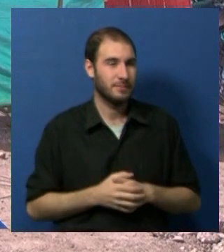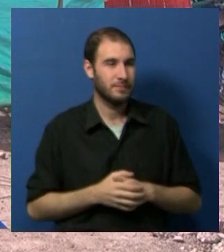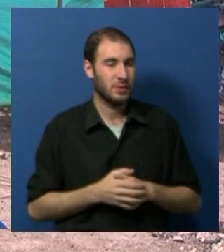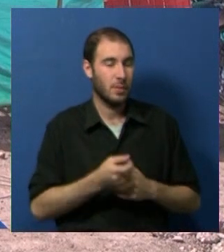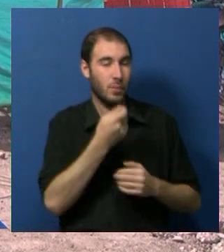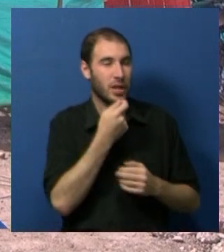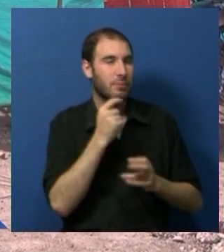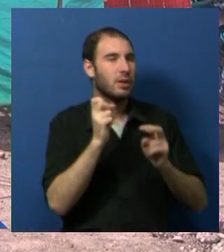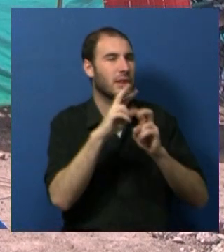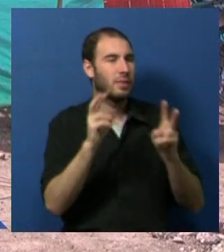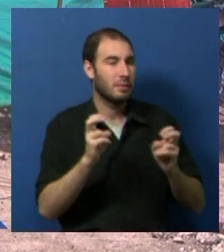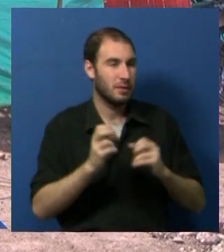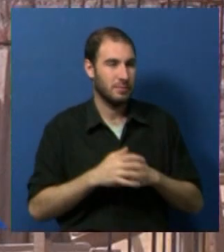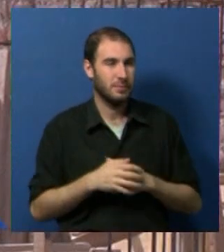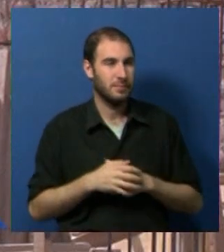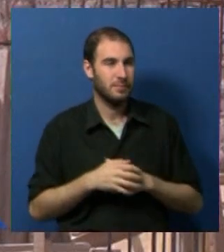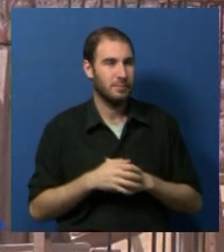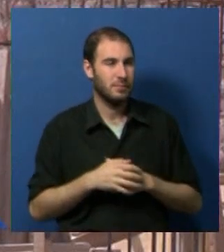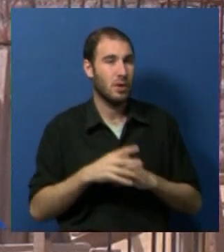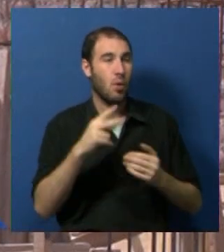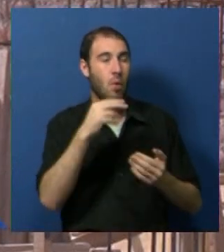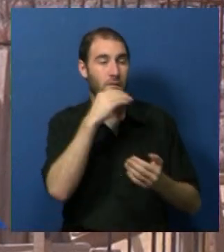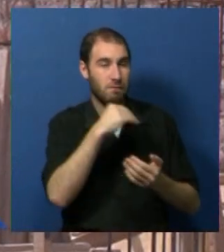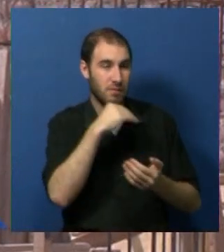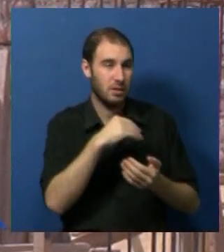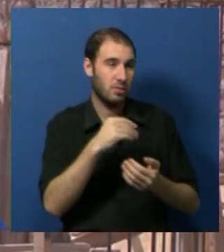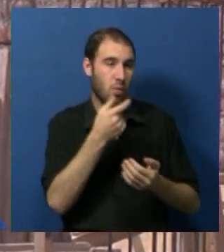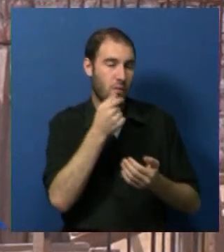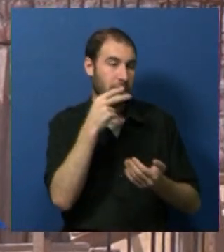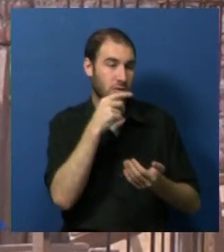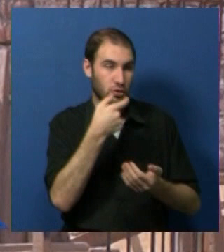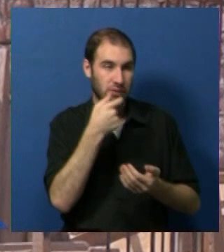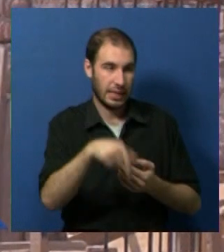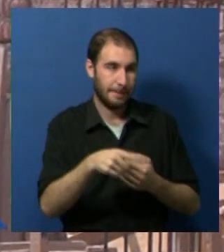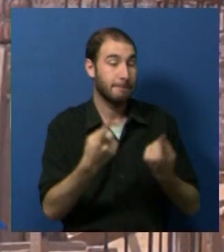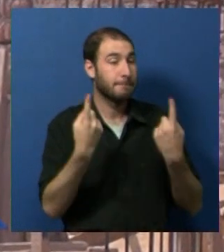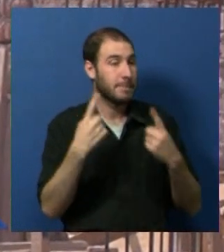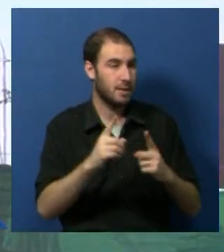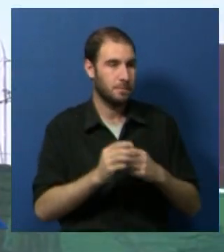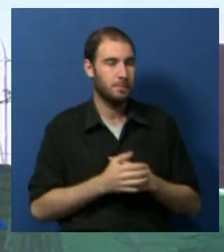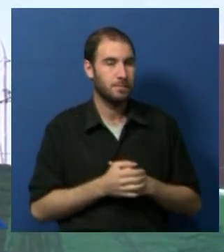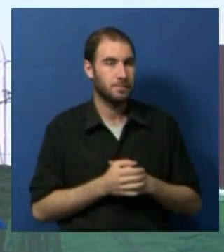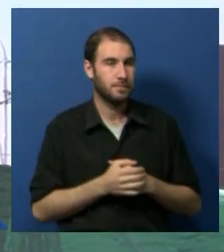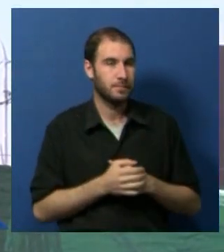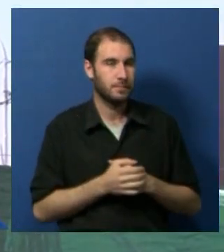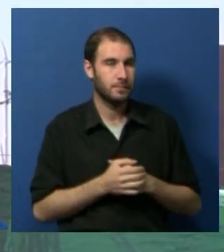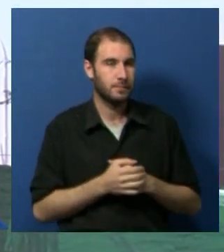como fue el tema de la vitivinicultura en Mendoza. Pero